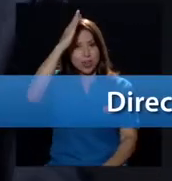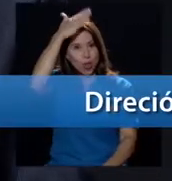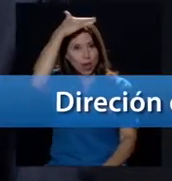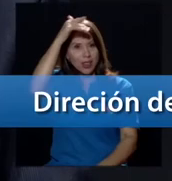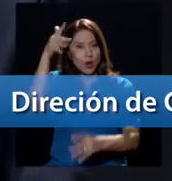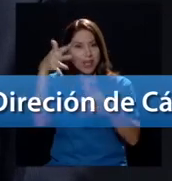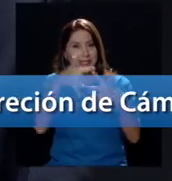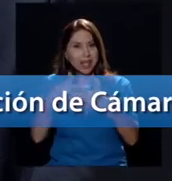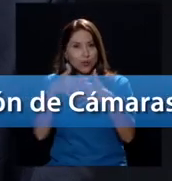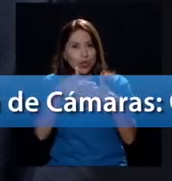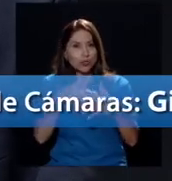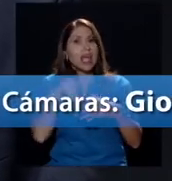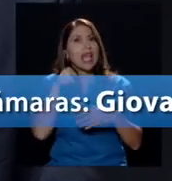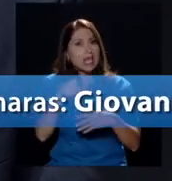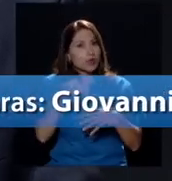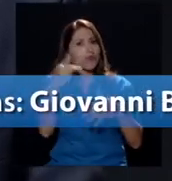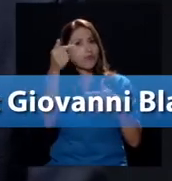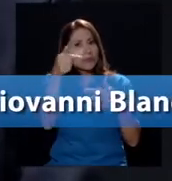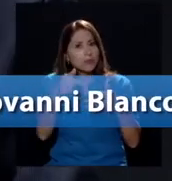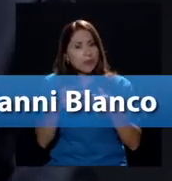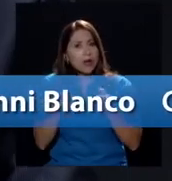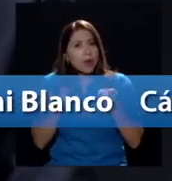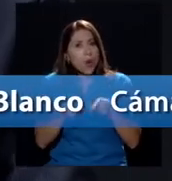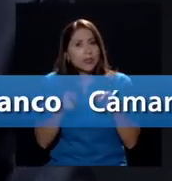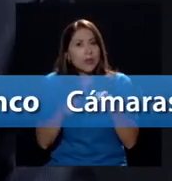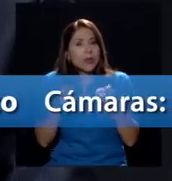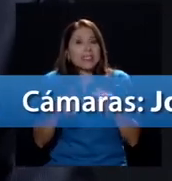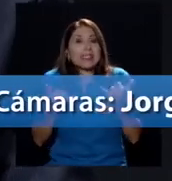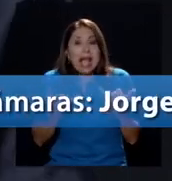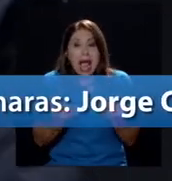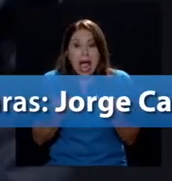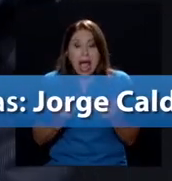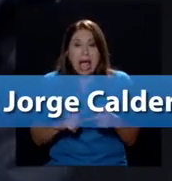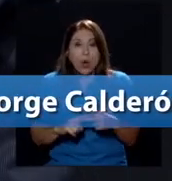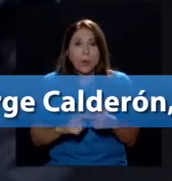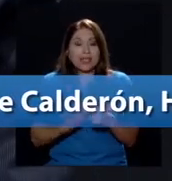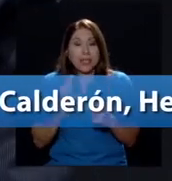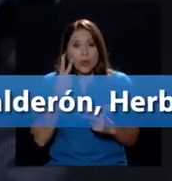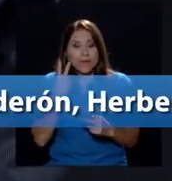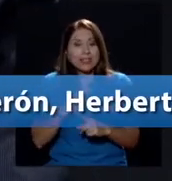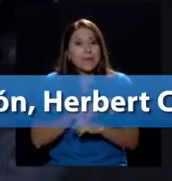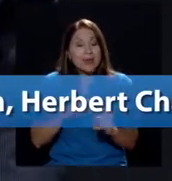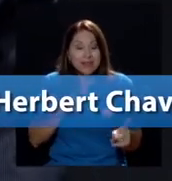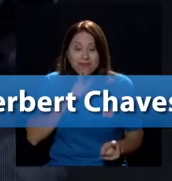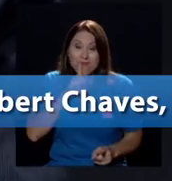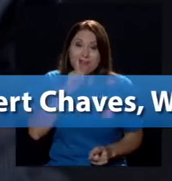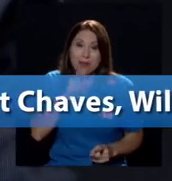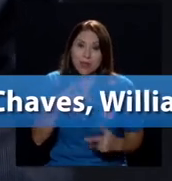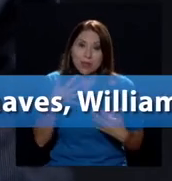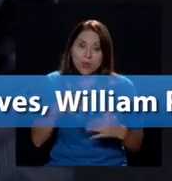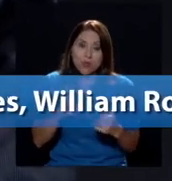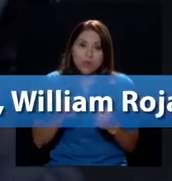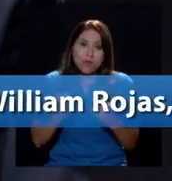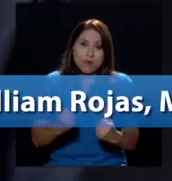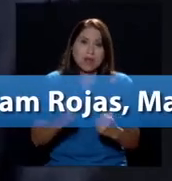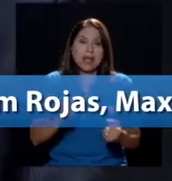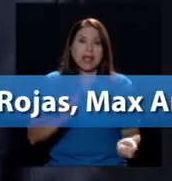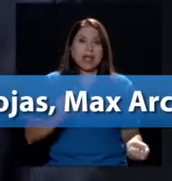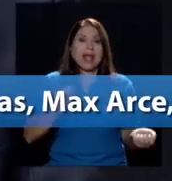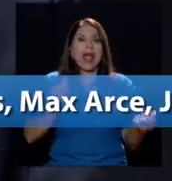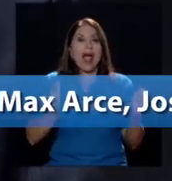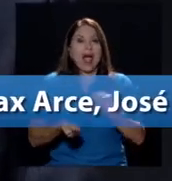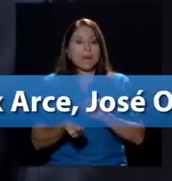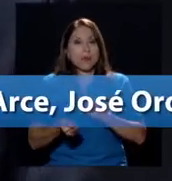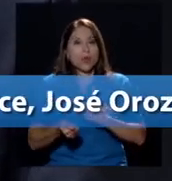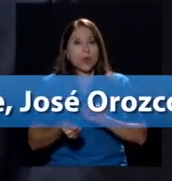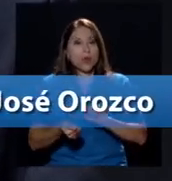una serie de consecuencias que apenas están comenzando a verse pero el potencial de cambio de transformación no necesariamente para bien